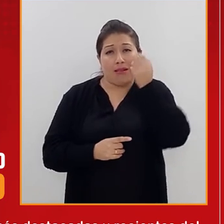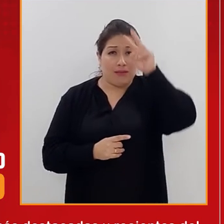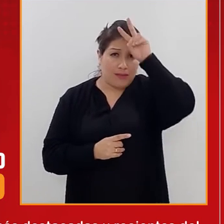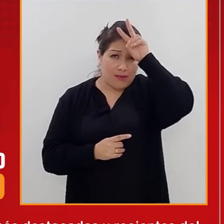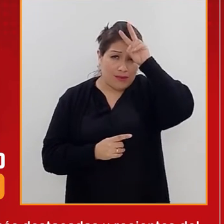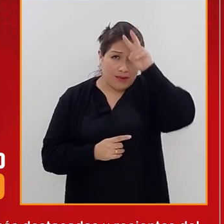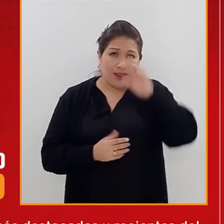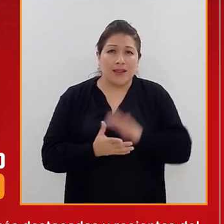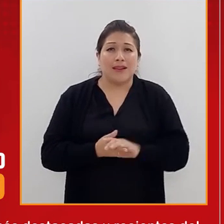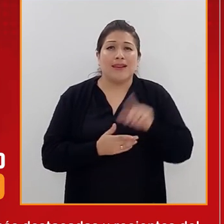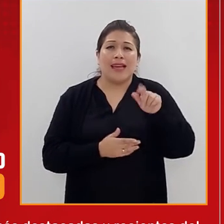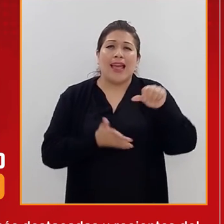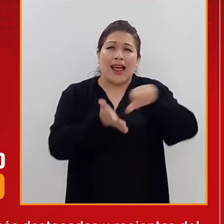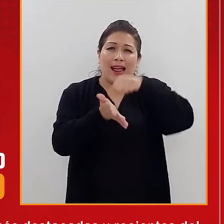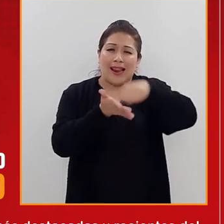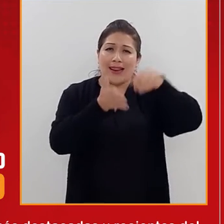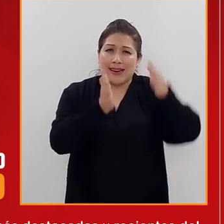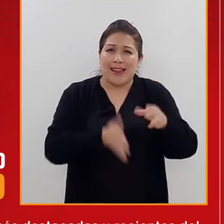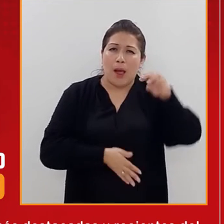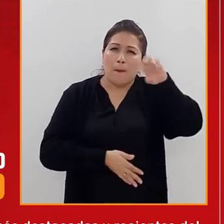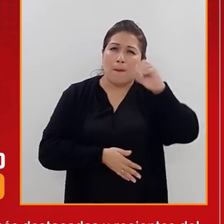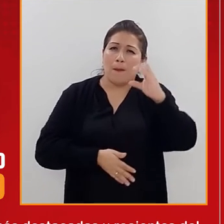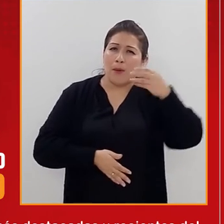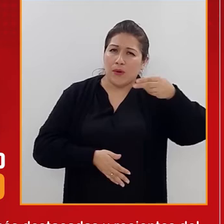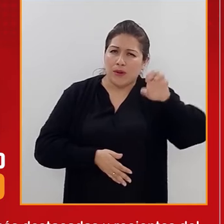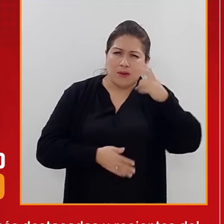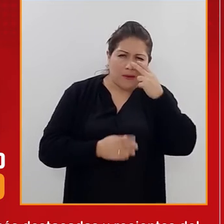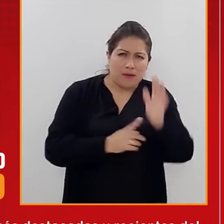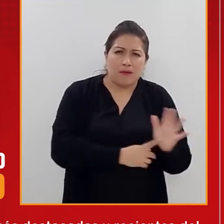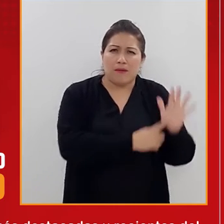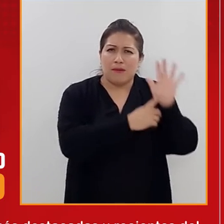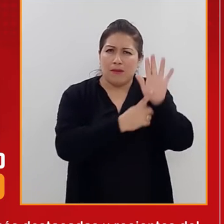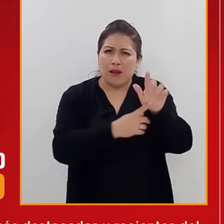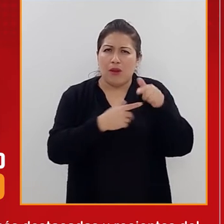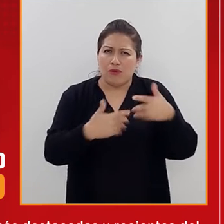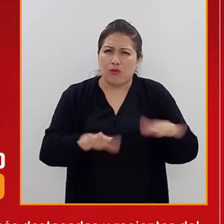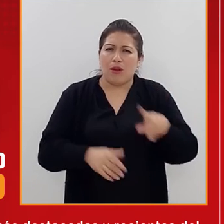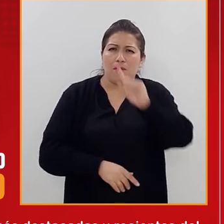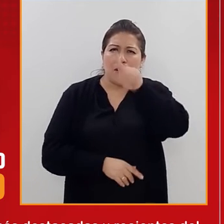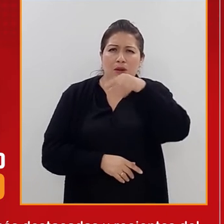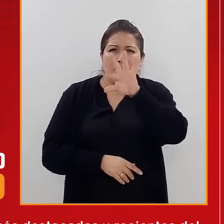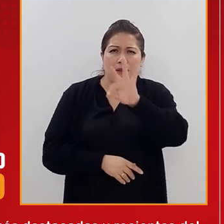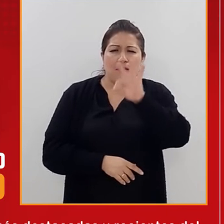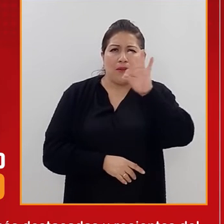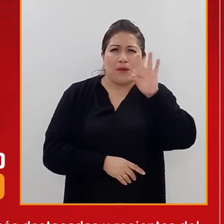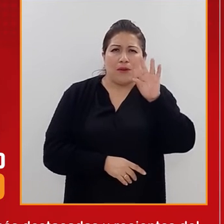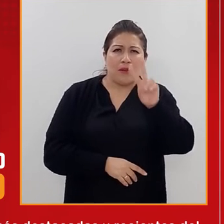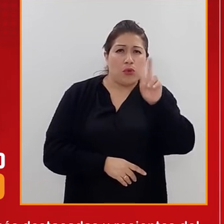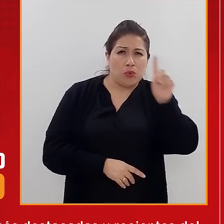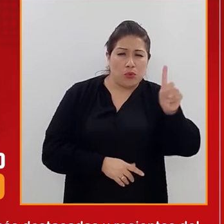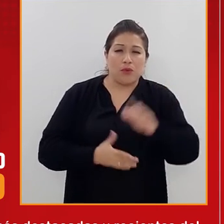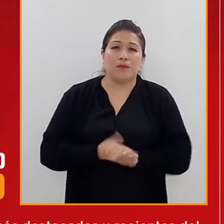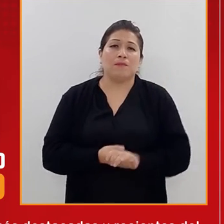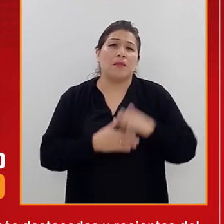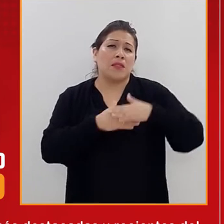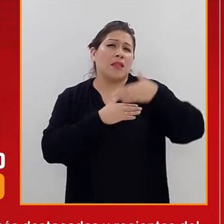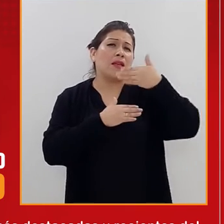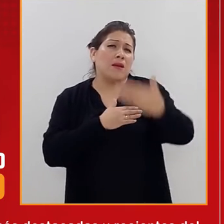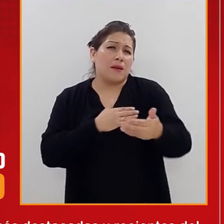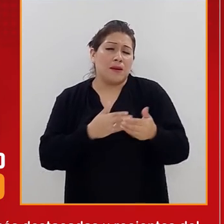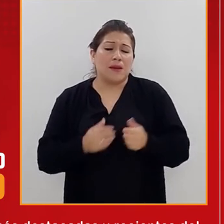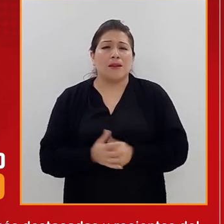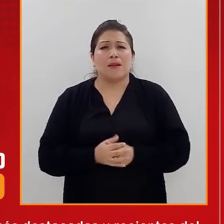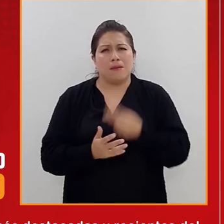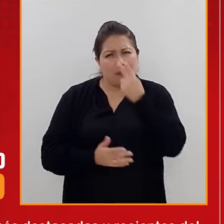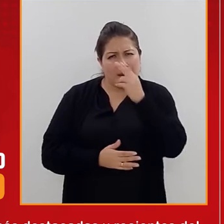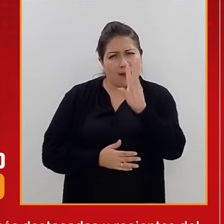antiguo Perú. Los artistas Moche representaron amputaciones. Urteaga Bayón, 1991.